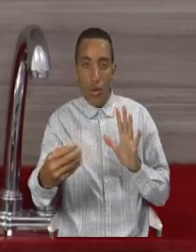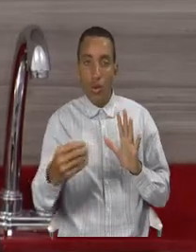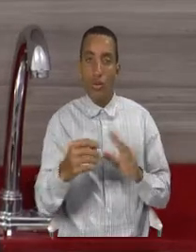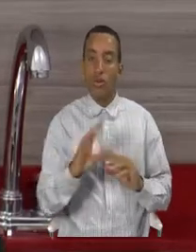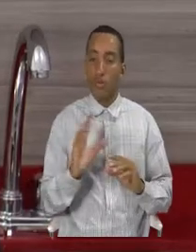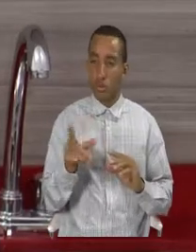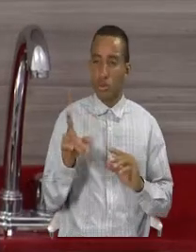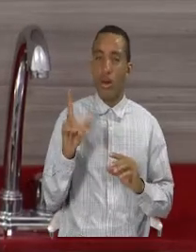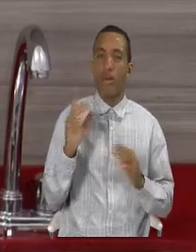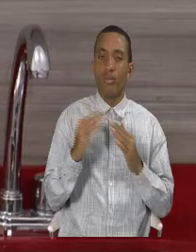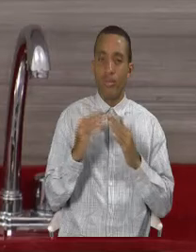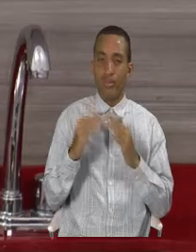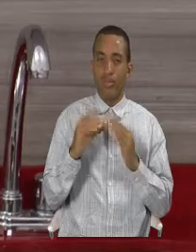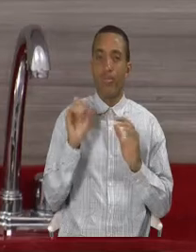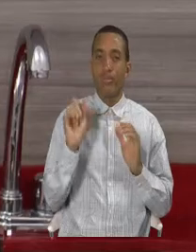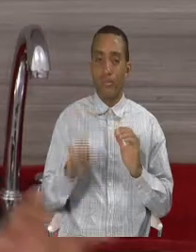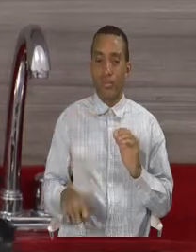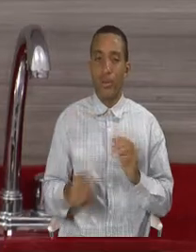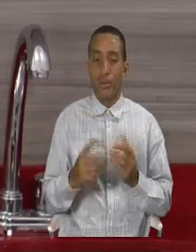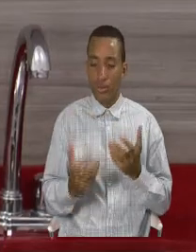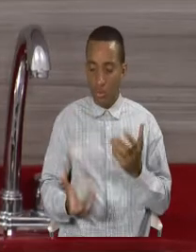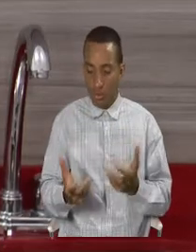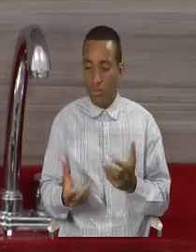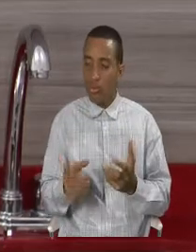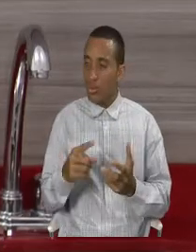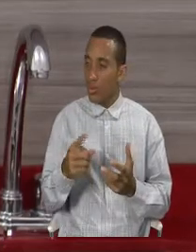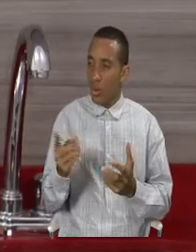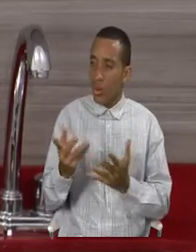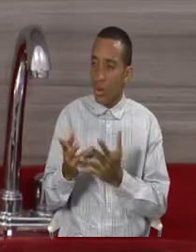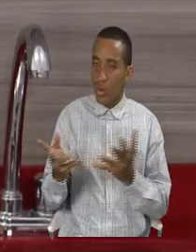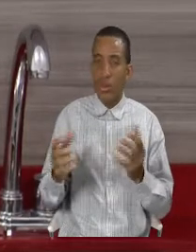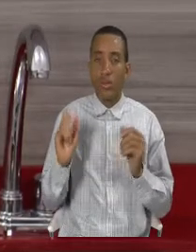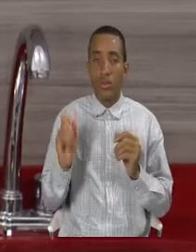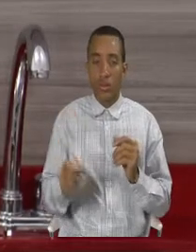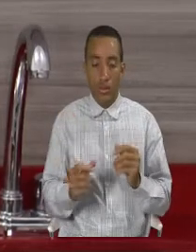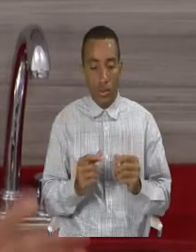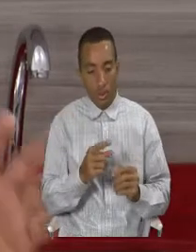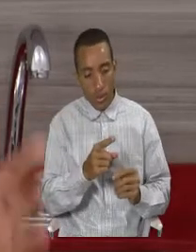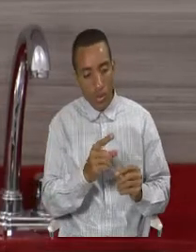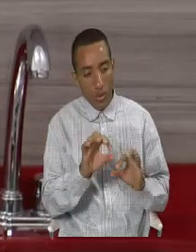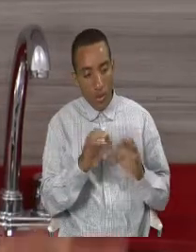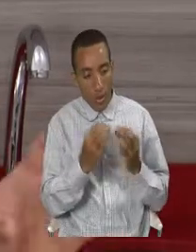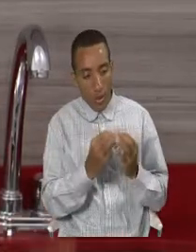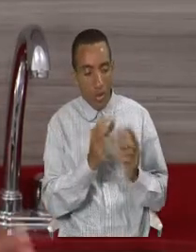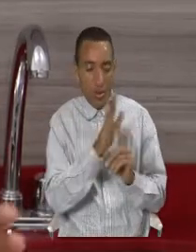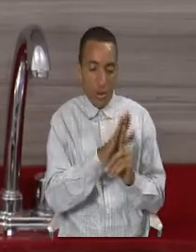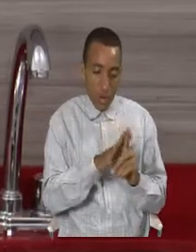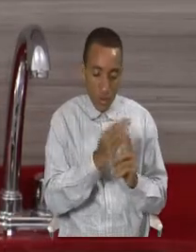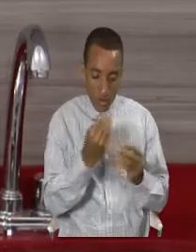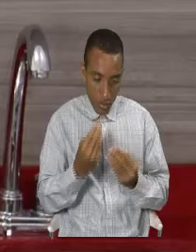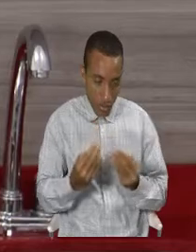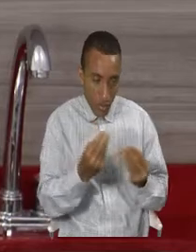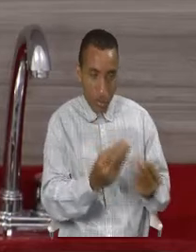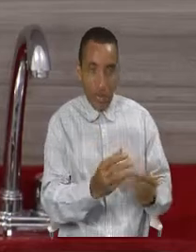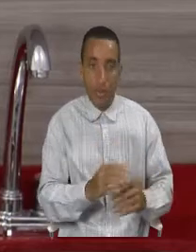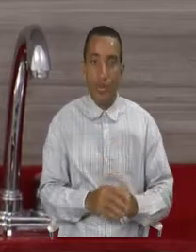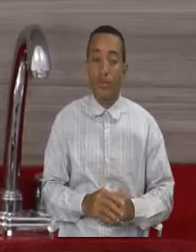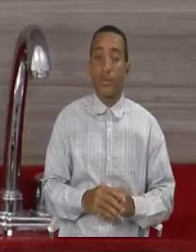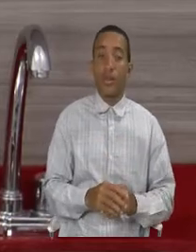los insumos, los ingredientes y consientan a su familia. Vamos a hacer un panecuf relleno de pollo con